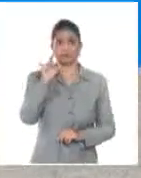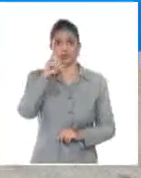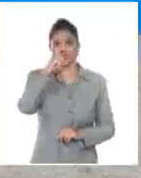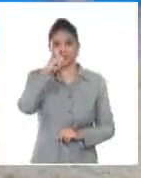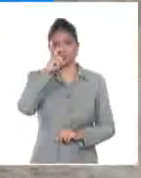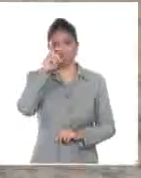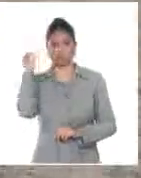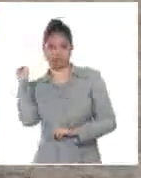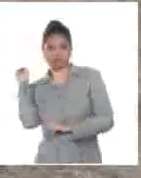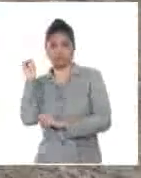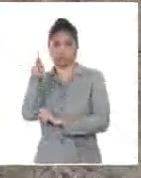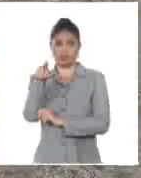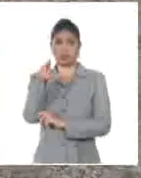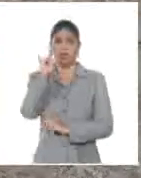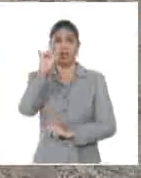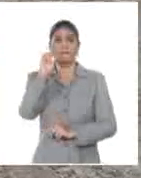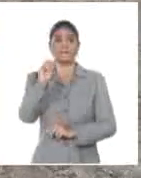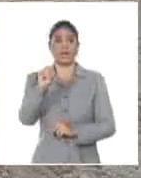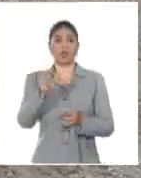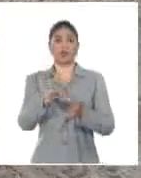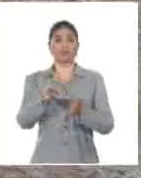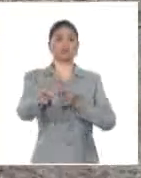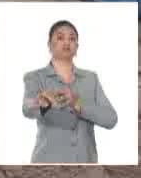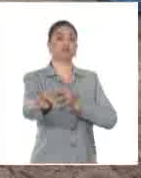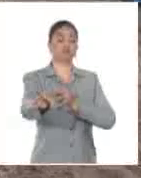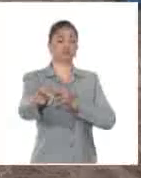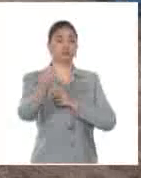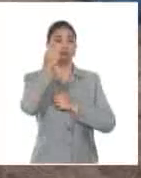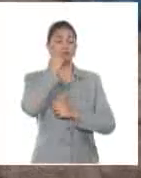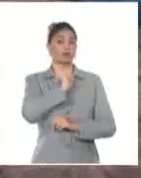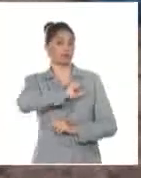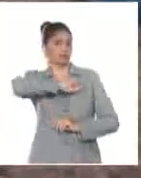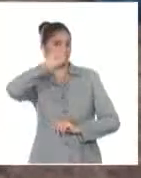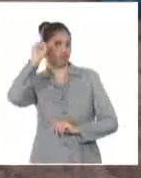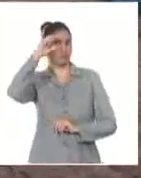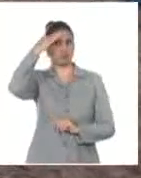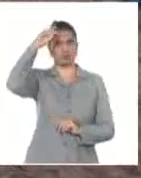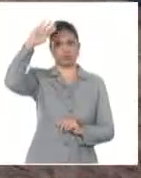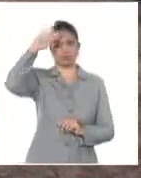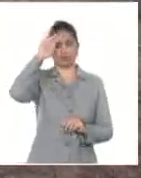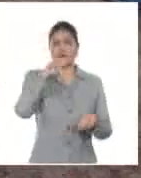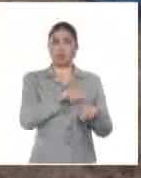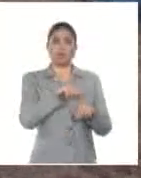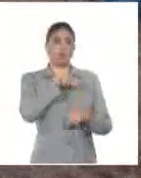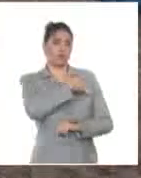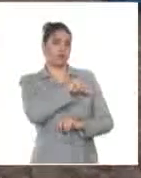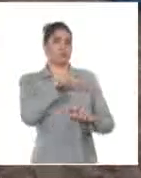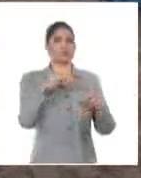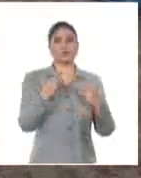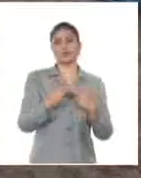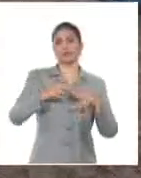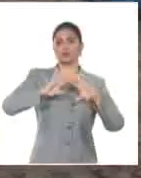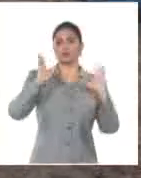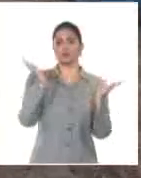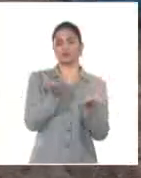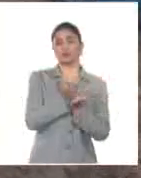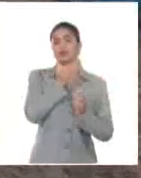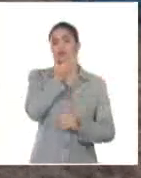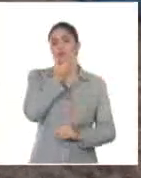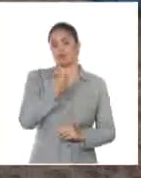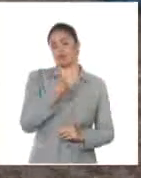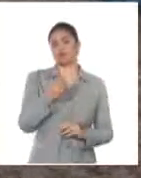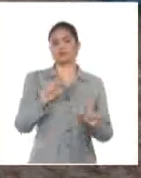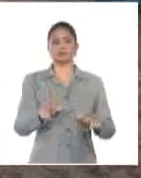de 90 millas y fue el pitcher más destacado de nuestro país en el recién efectuado premundial juvenil de Panamá. Espere